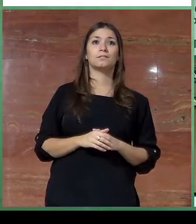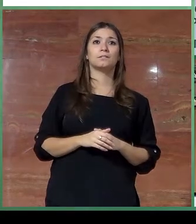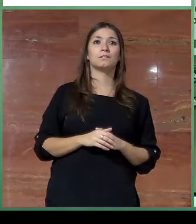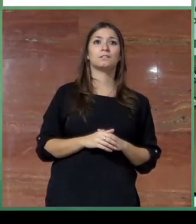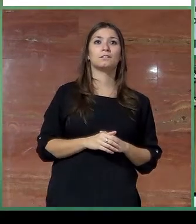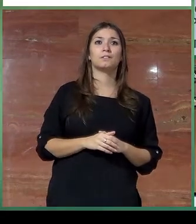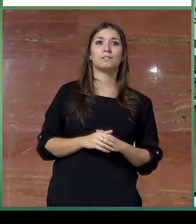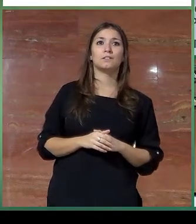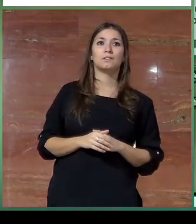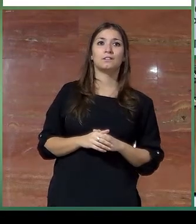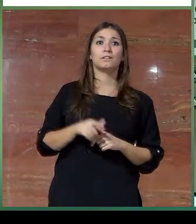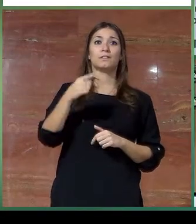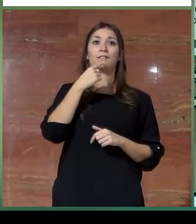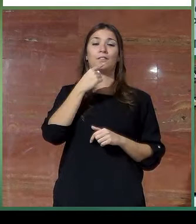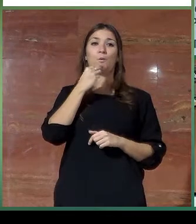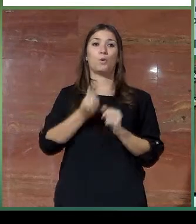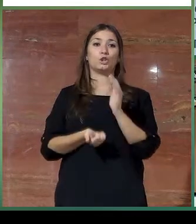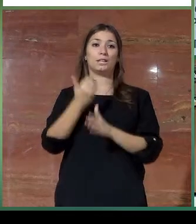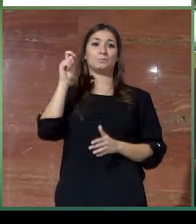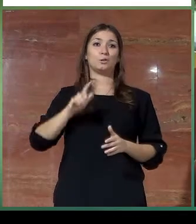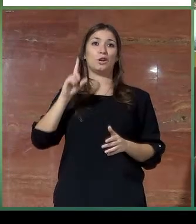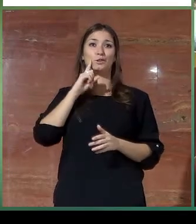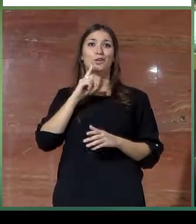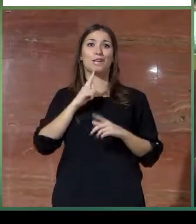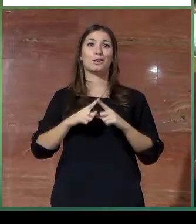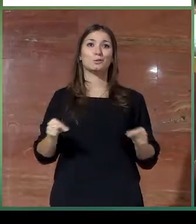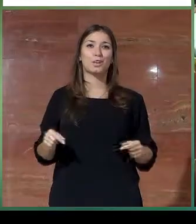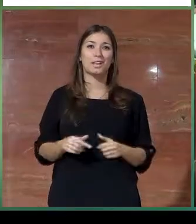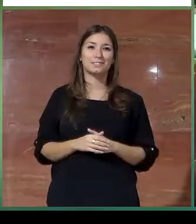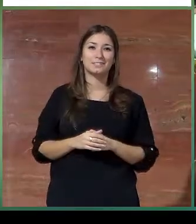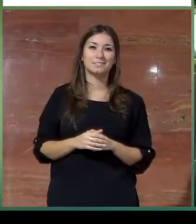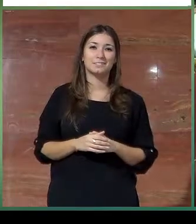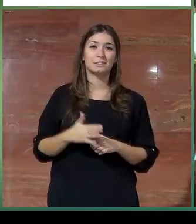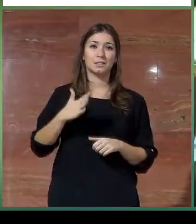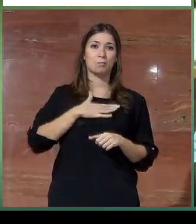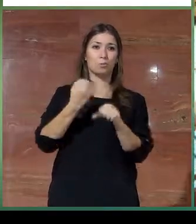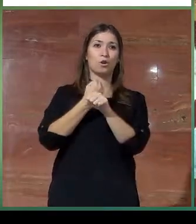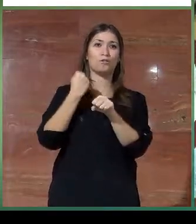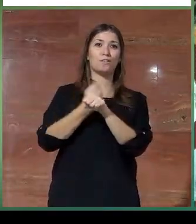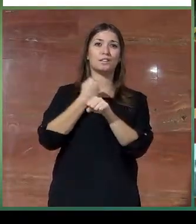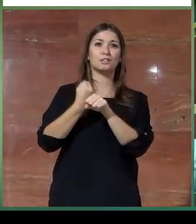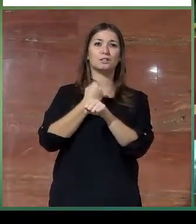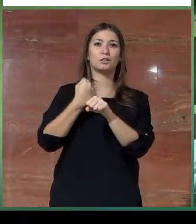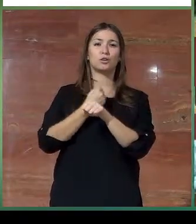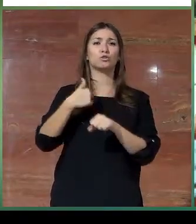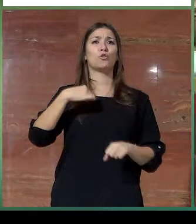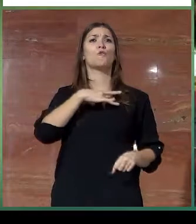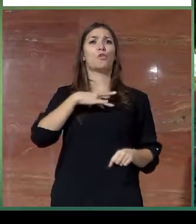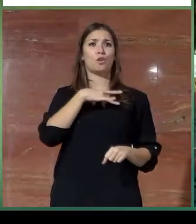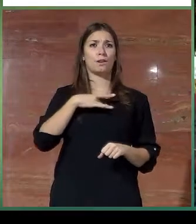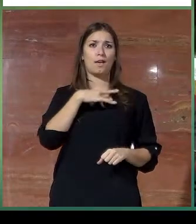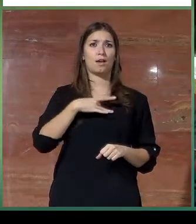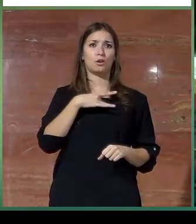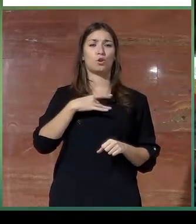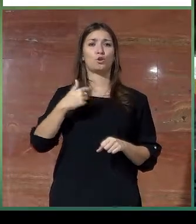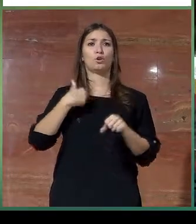Mira, yo soy una persona sorda de Asturias. Sí, mire, mi profesión es que soy funcionaria y